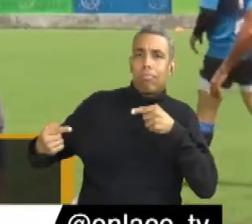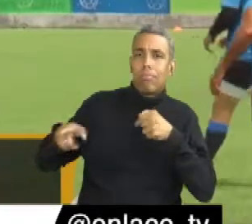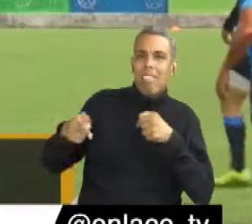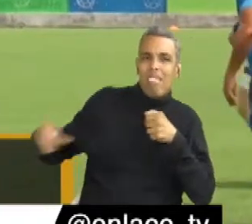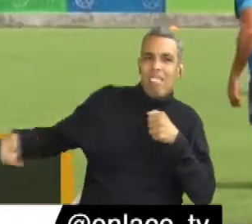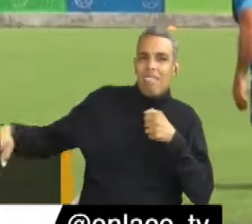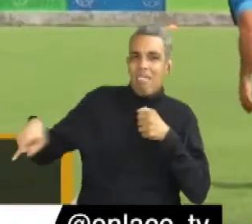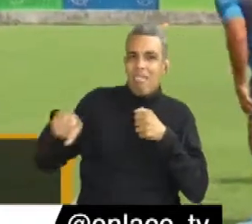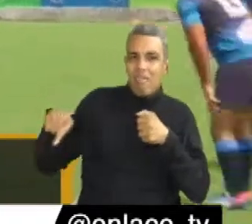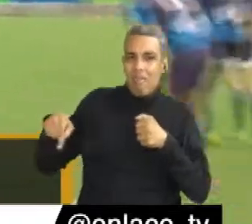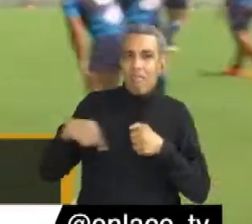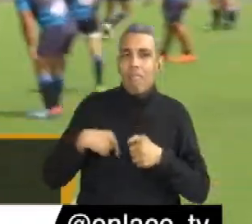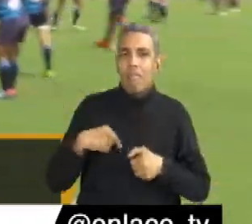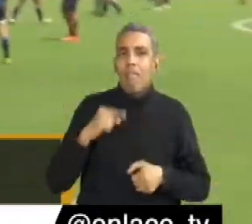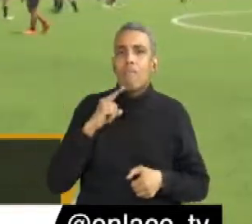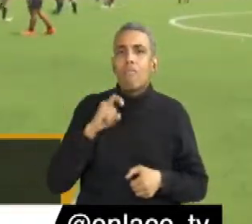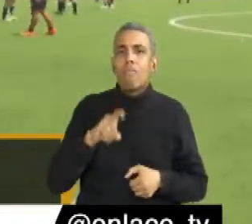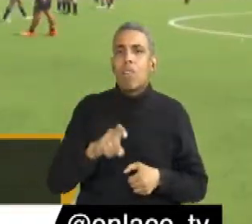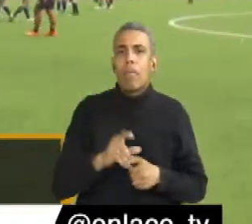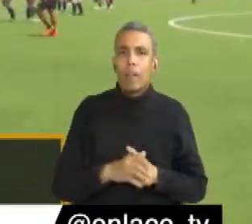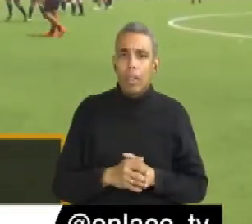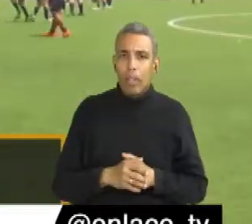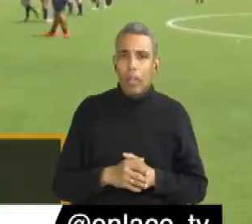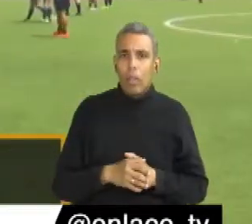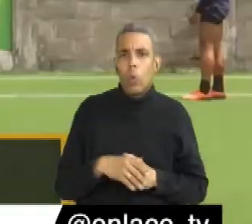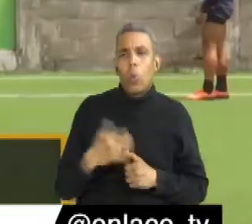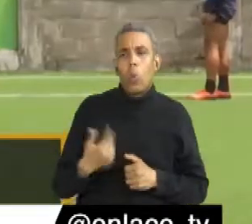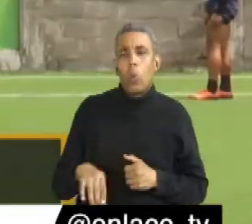el mejor equipo en ese momento del departamento.